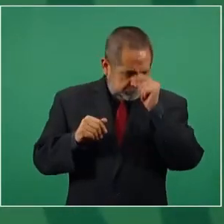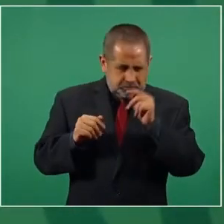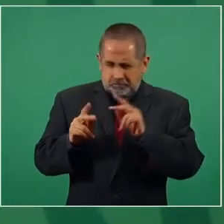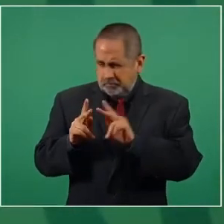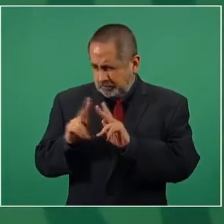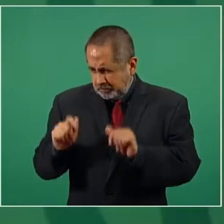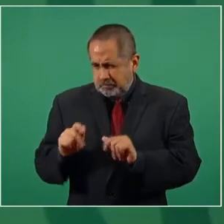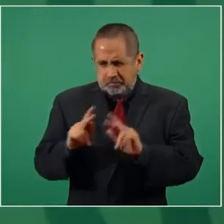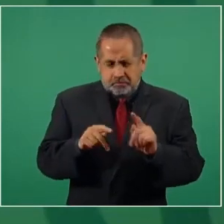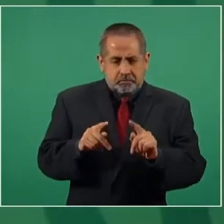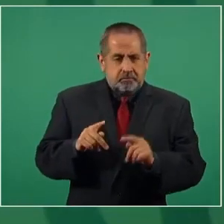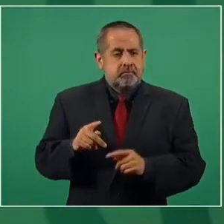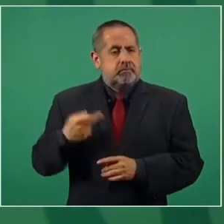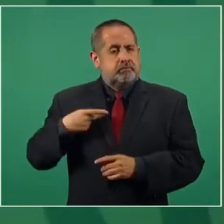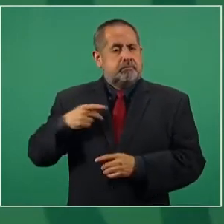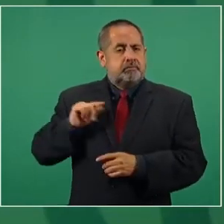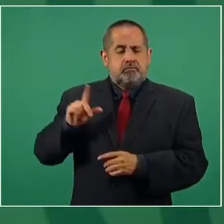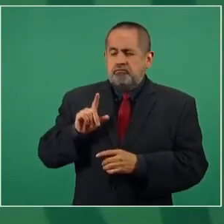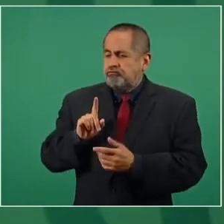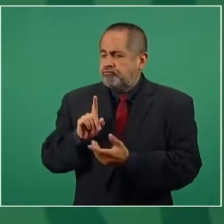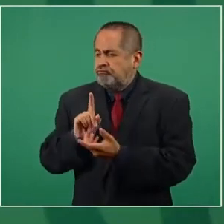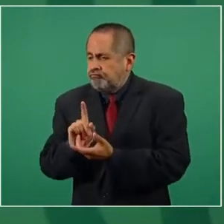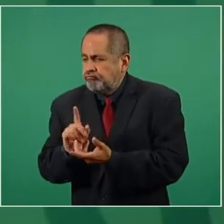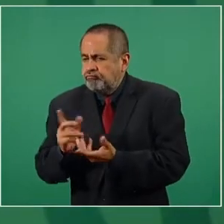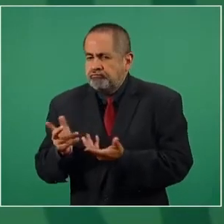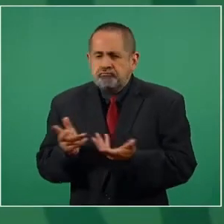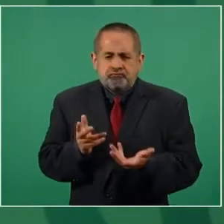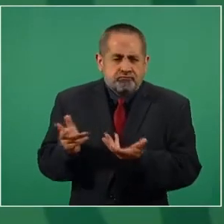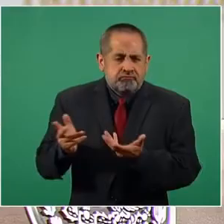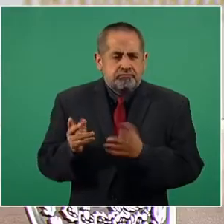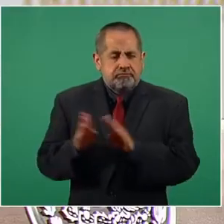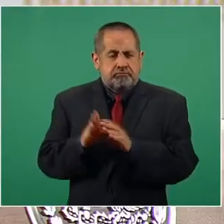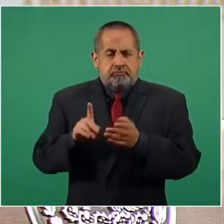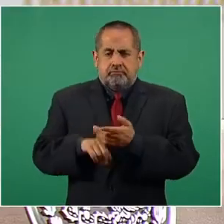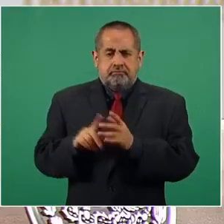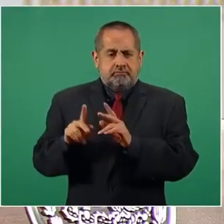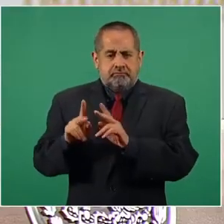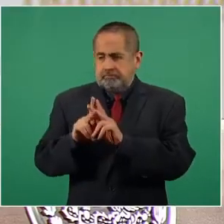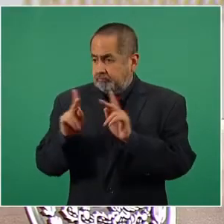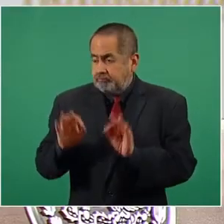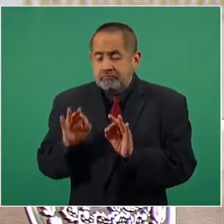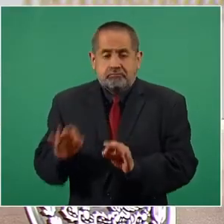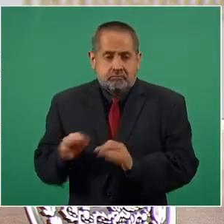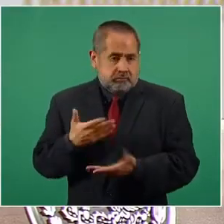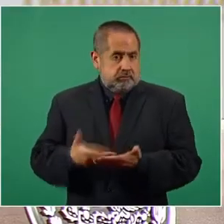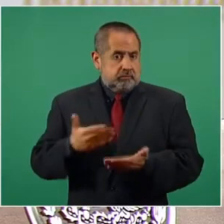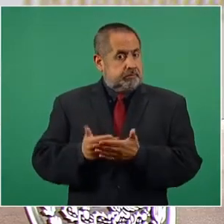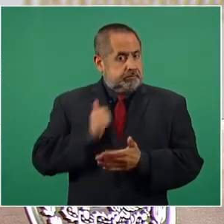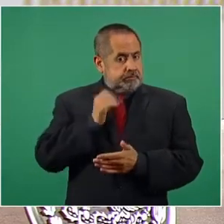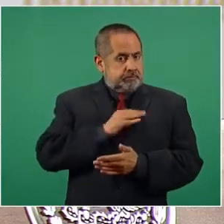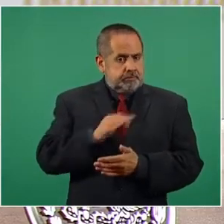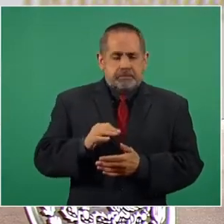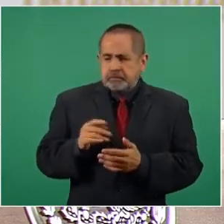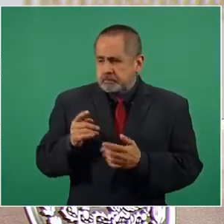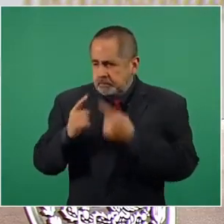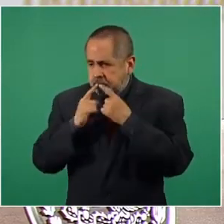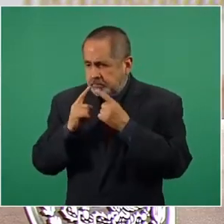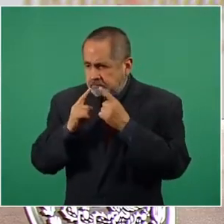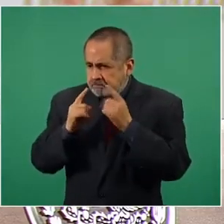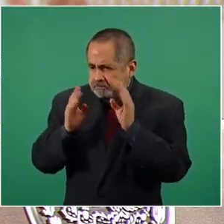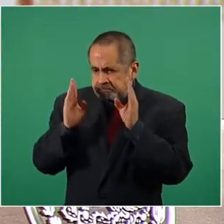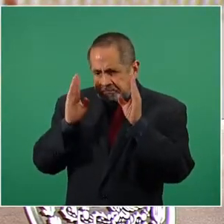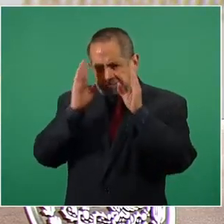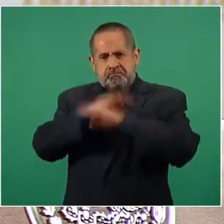de la autoridad, y ahora hay condiciones inmejorables para eso, se puede